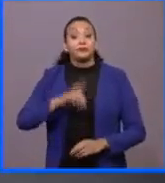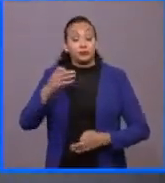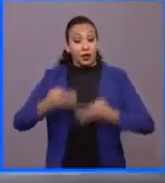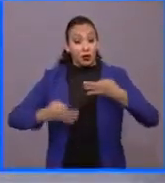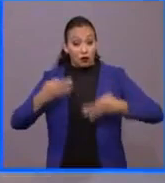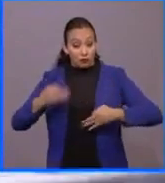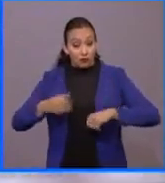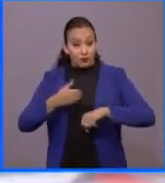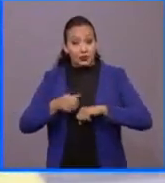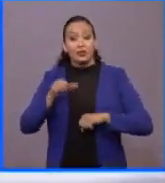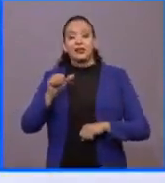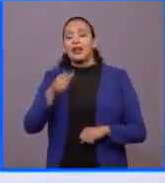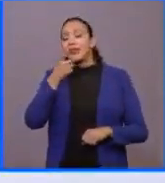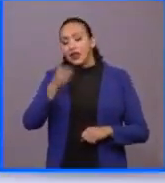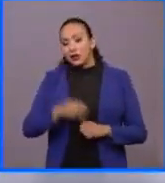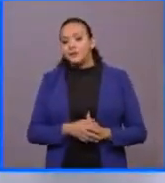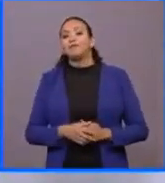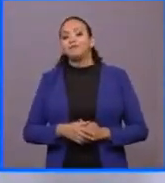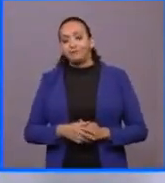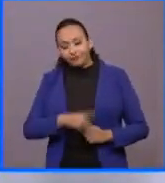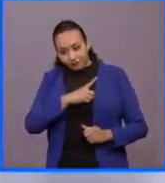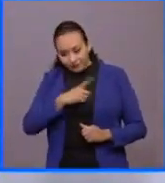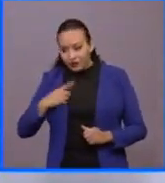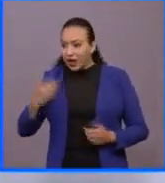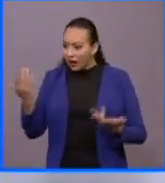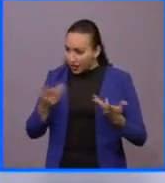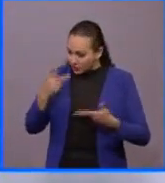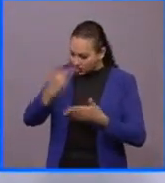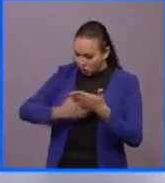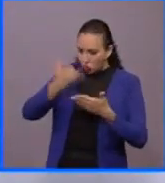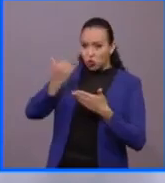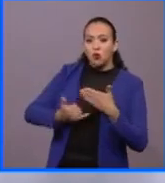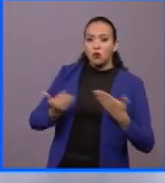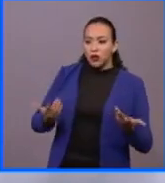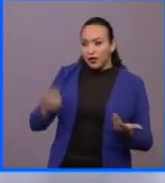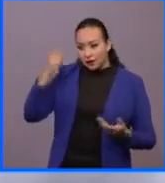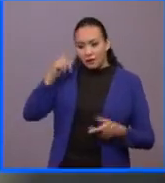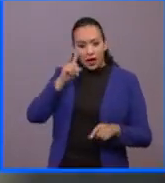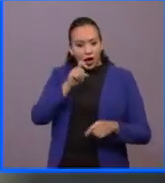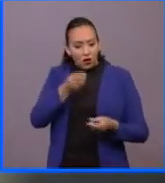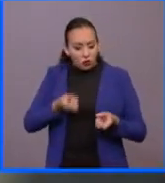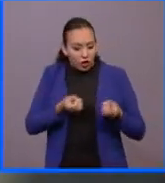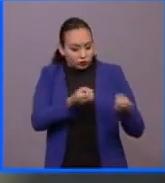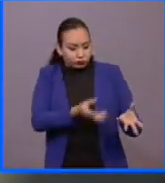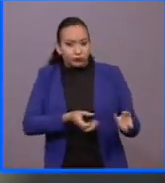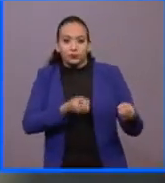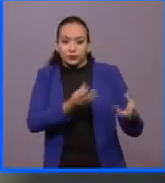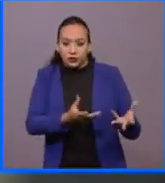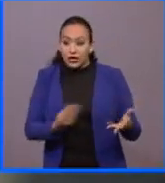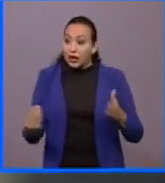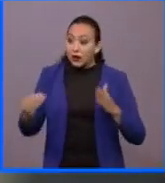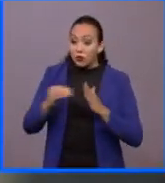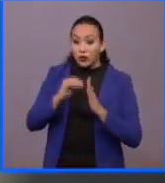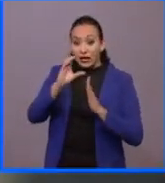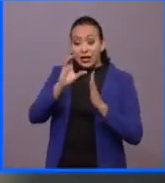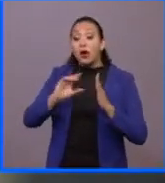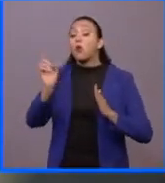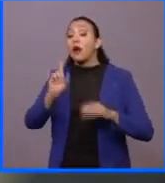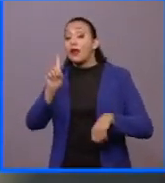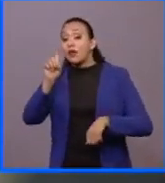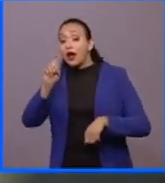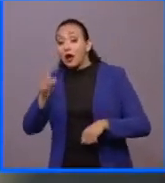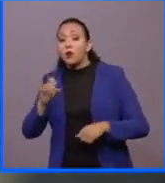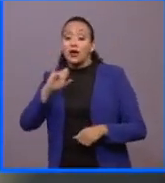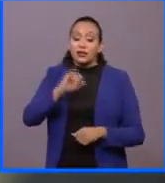Circuito instruyó a las autoridades desarrollar un proyecto ejecutivo de red hidráulica y establecer un calendario de distribución